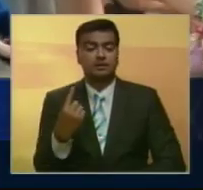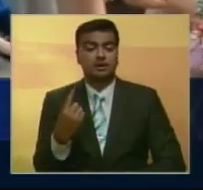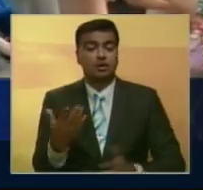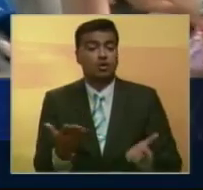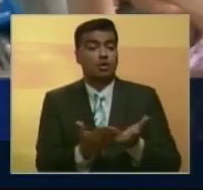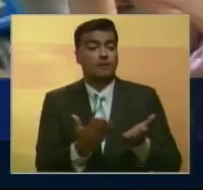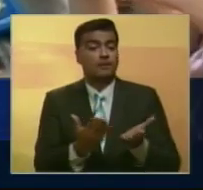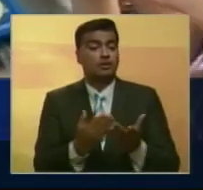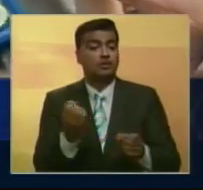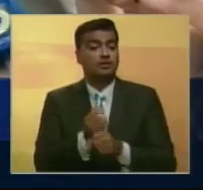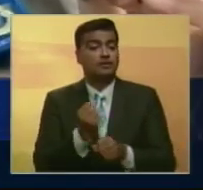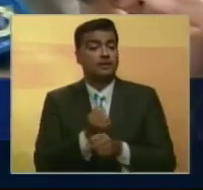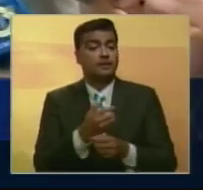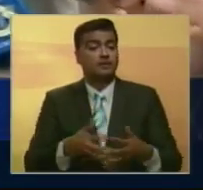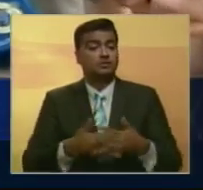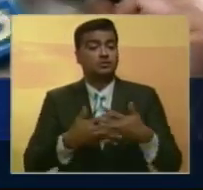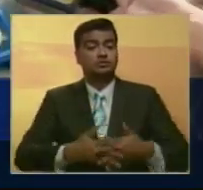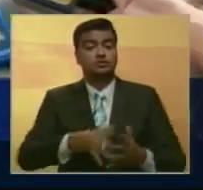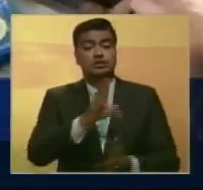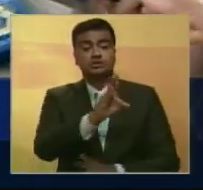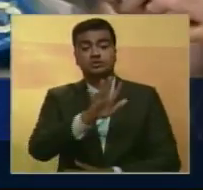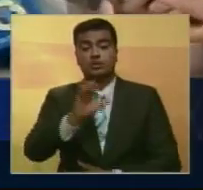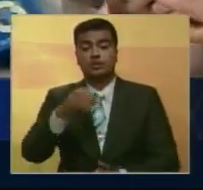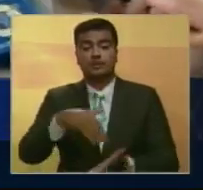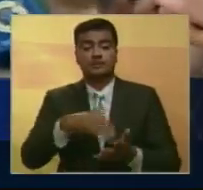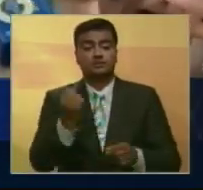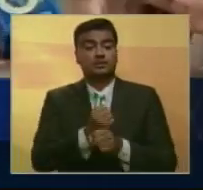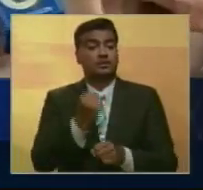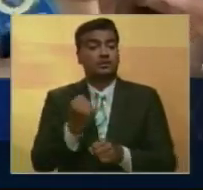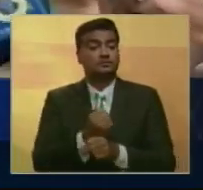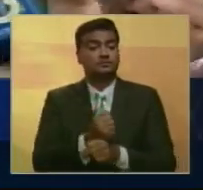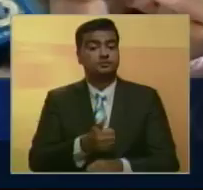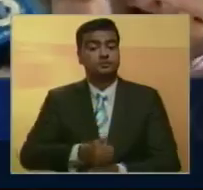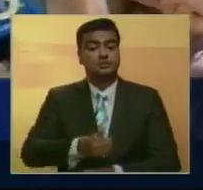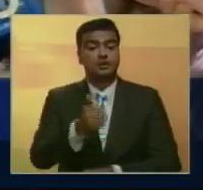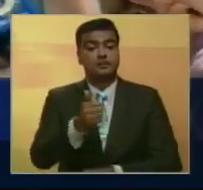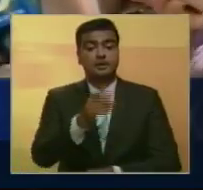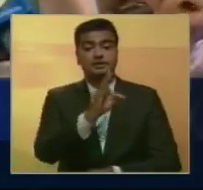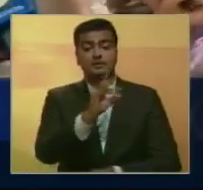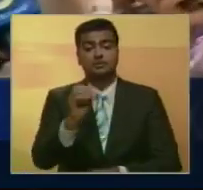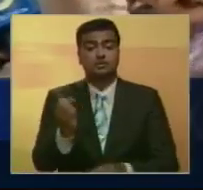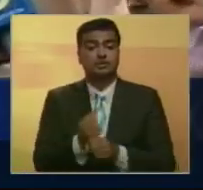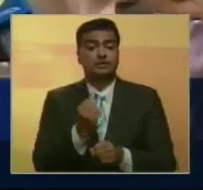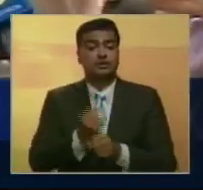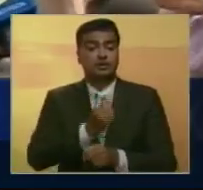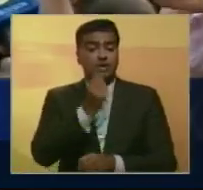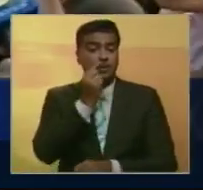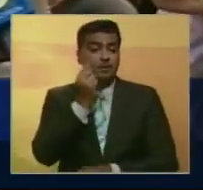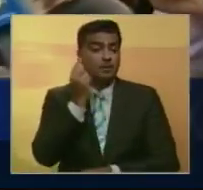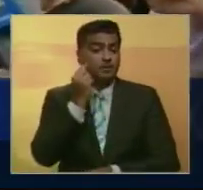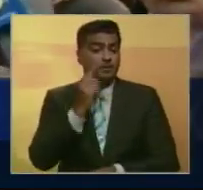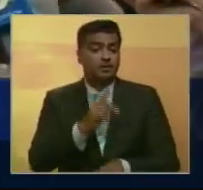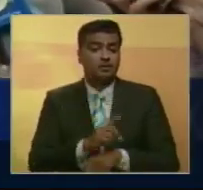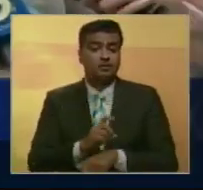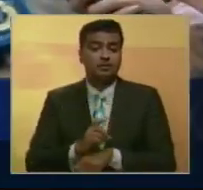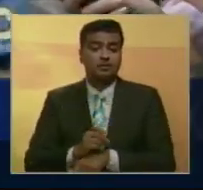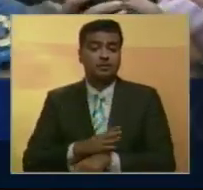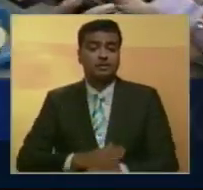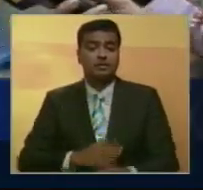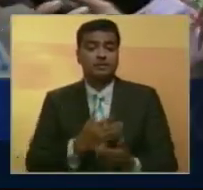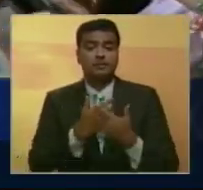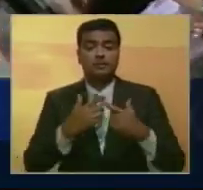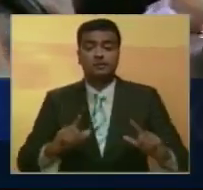obreros y los administrativos, más de 750.000 obreros, más de 700 trabajadores y trabajadoras. En el momento en que estemos